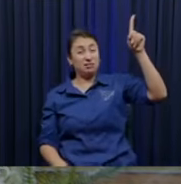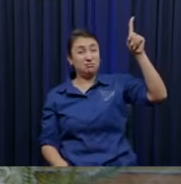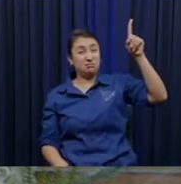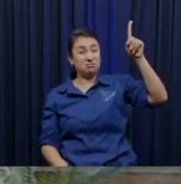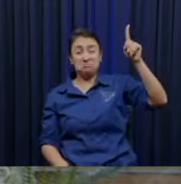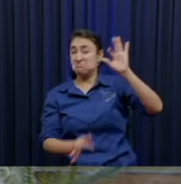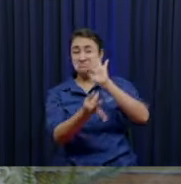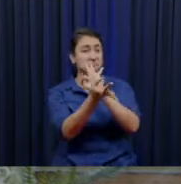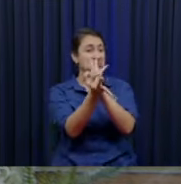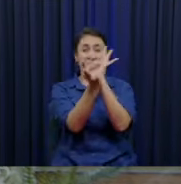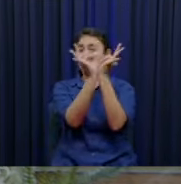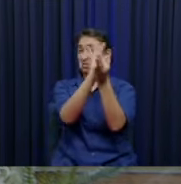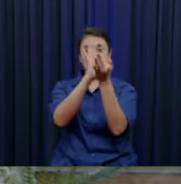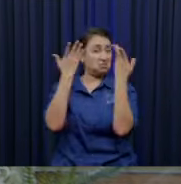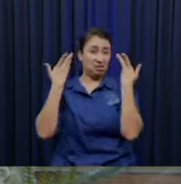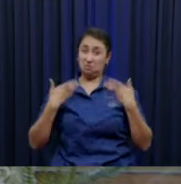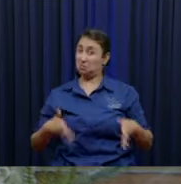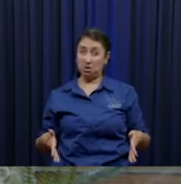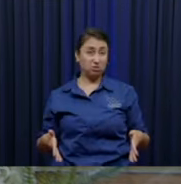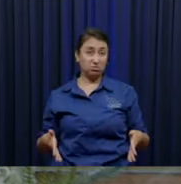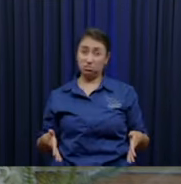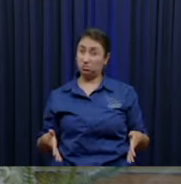Dios.